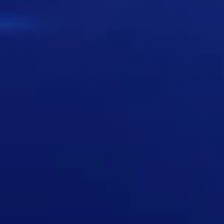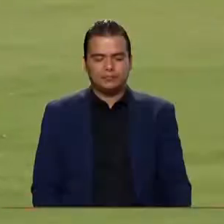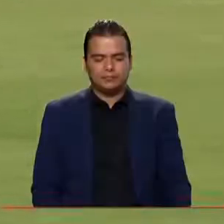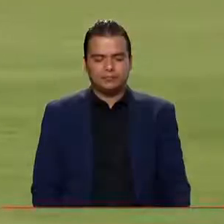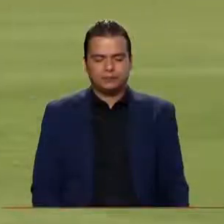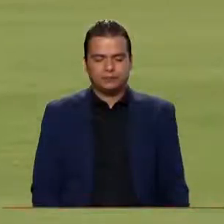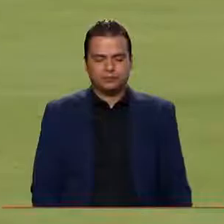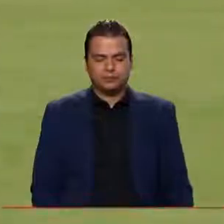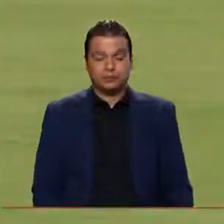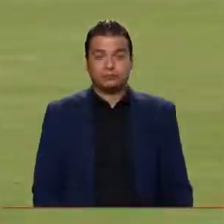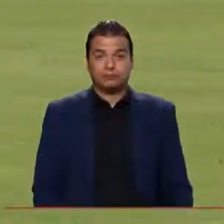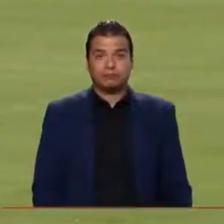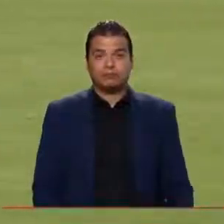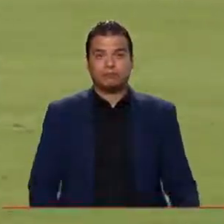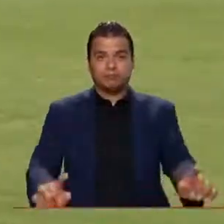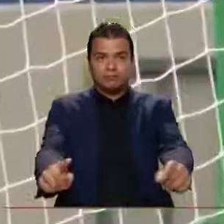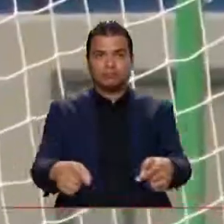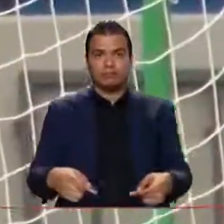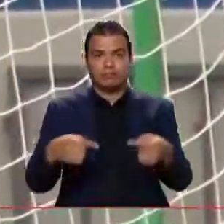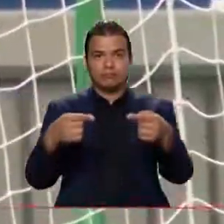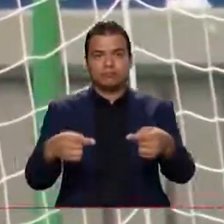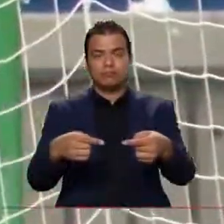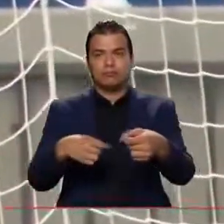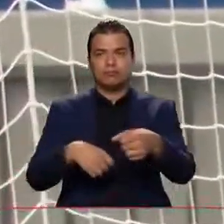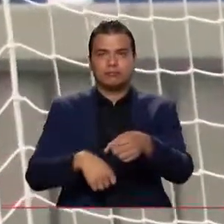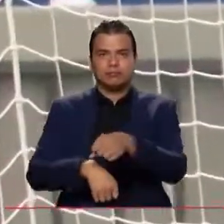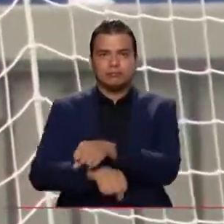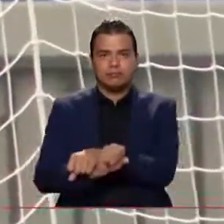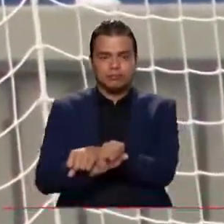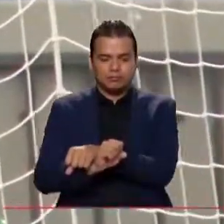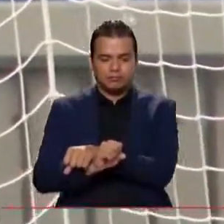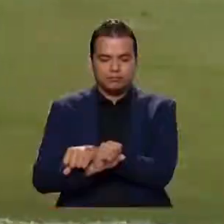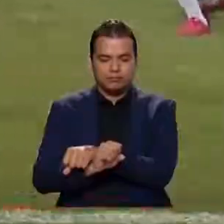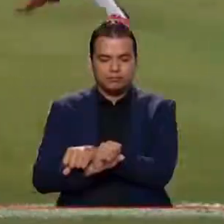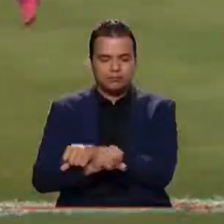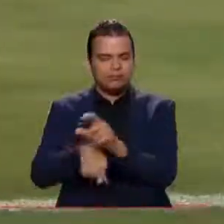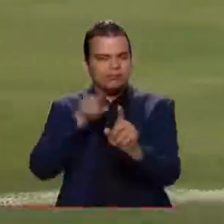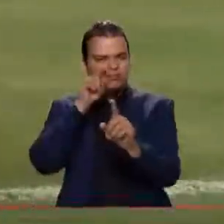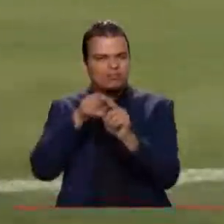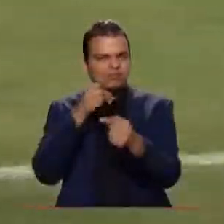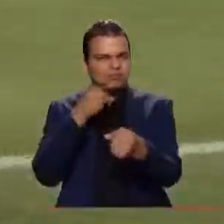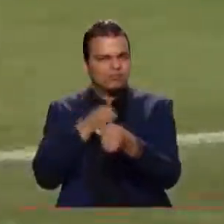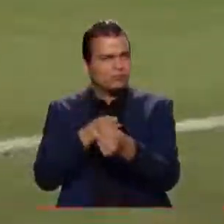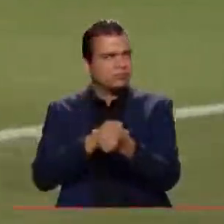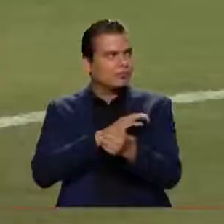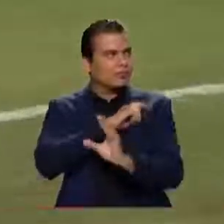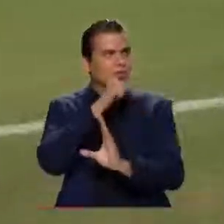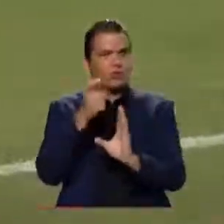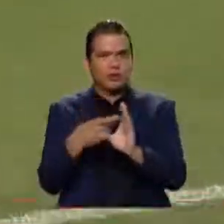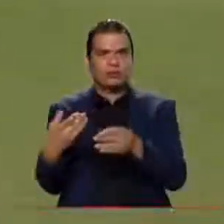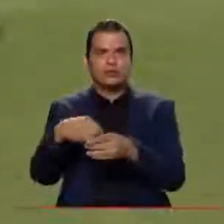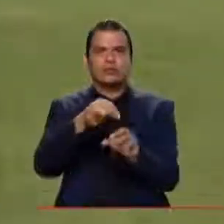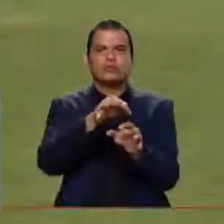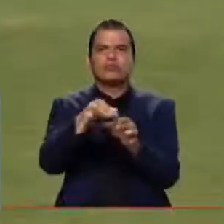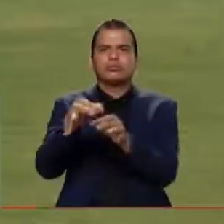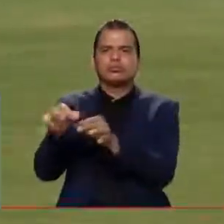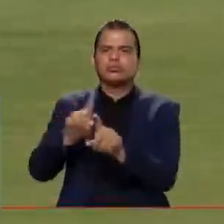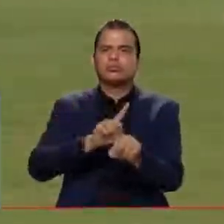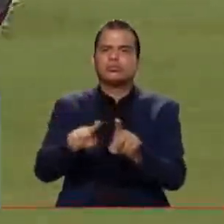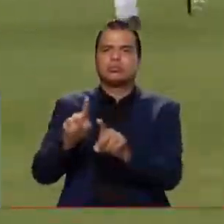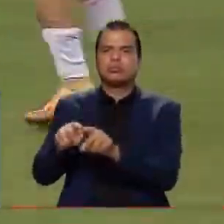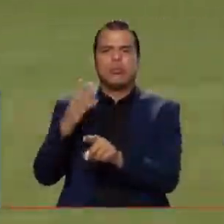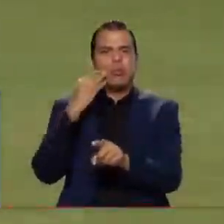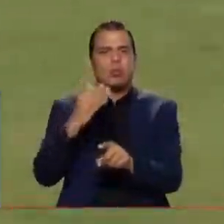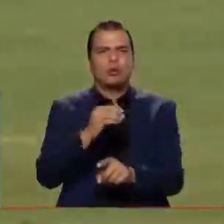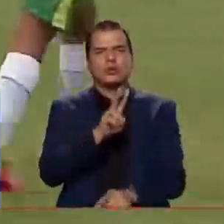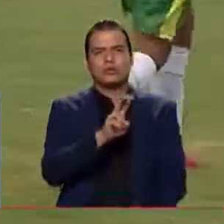la copa de fútbol todo por cali contará con la participación de equipos de las comunas y corregimientos del 2 de octubre al 11 de diciembre